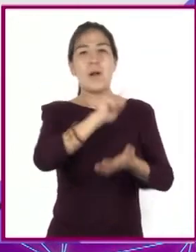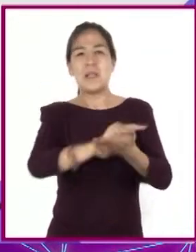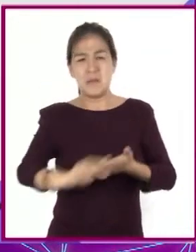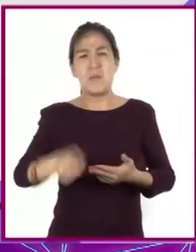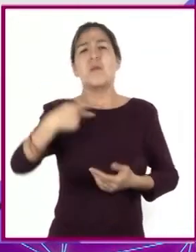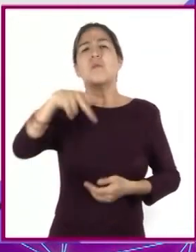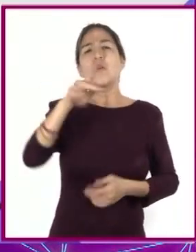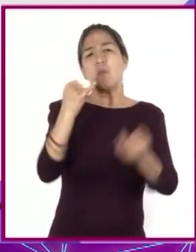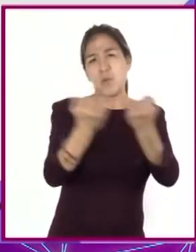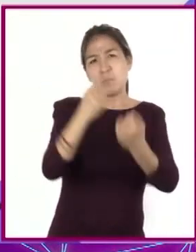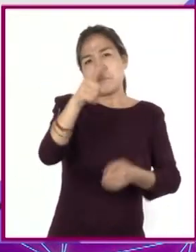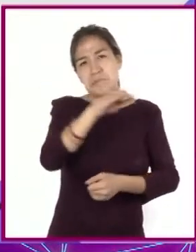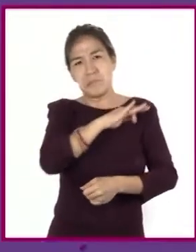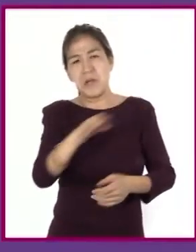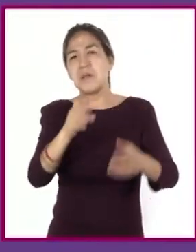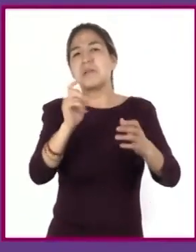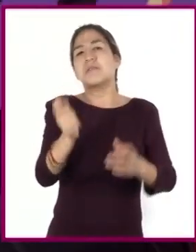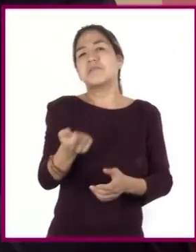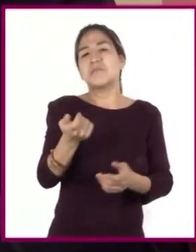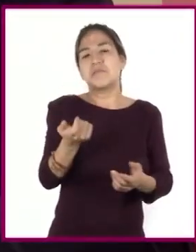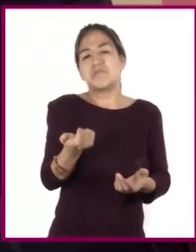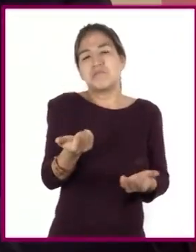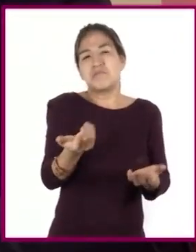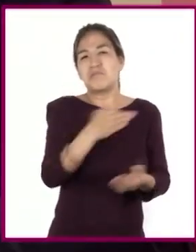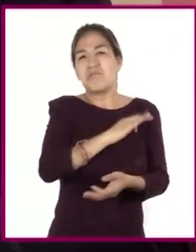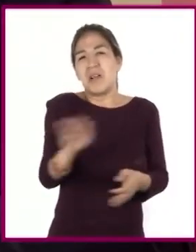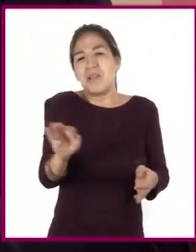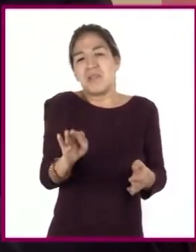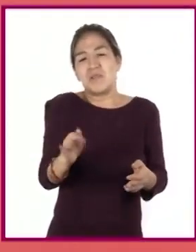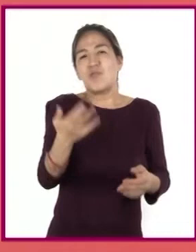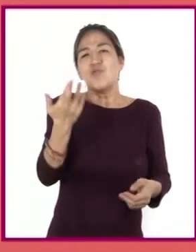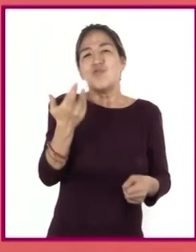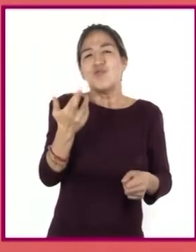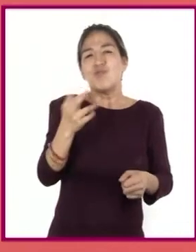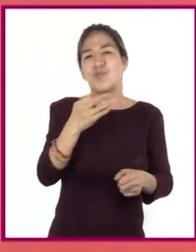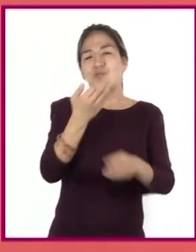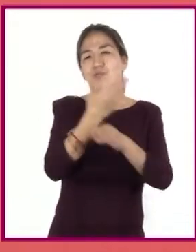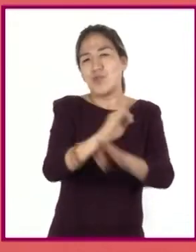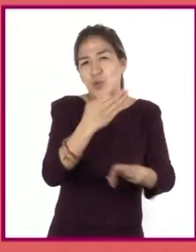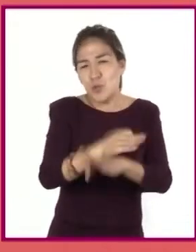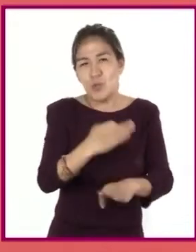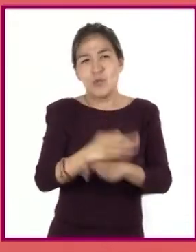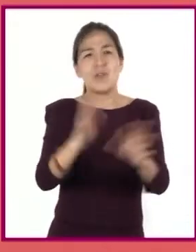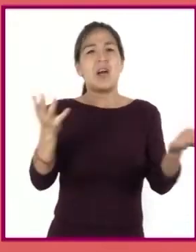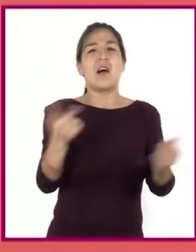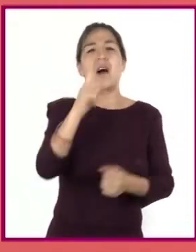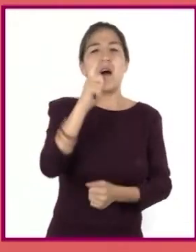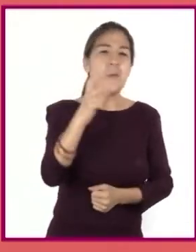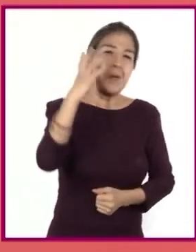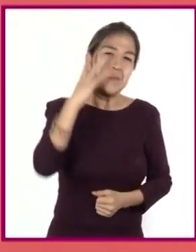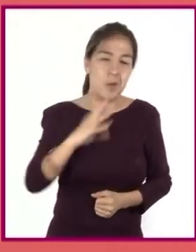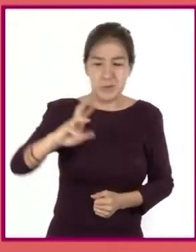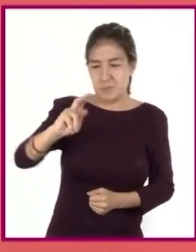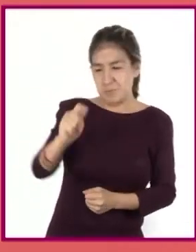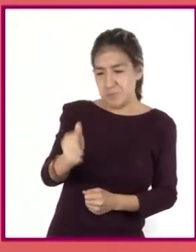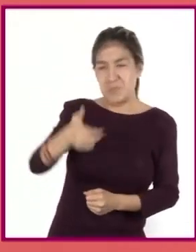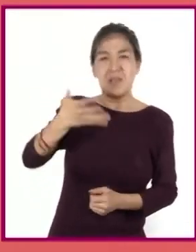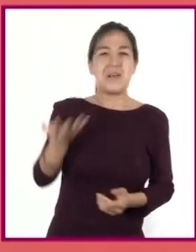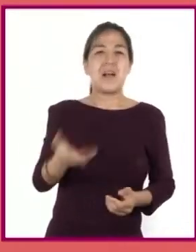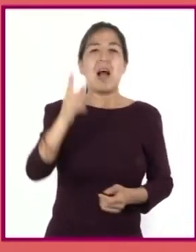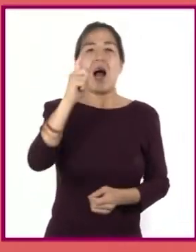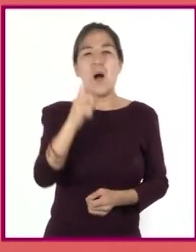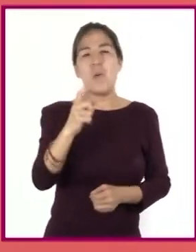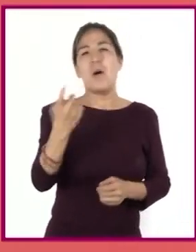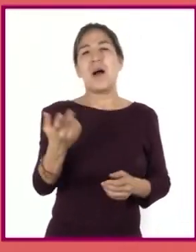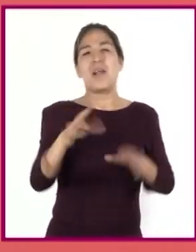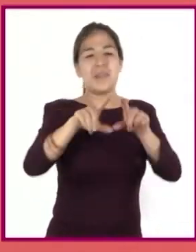puede acompañar en algún momento, por ejemplo, generar agua de alguna fruta de la estación, agua de limón, ¿no? Agua de tamarindo, dependiendo de dónde